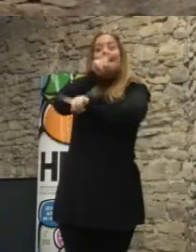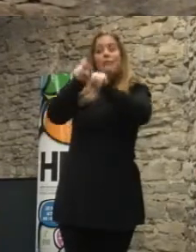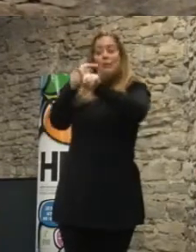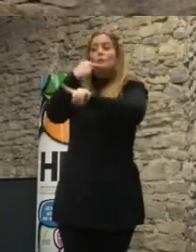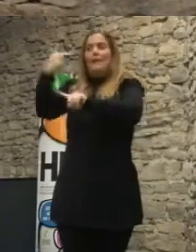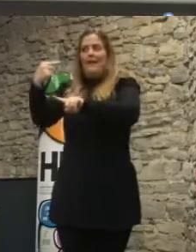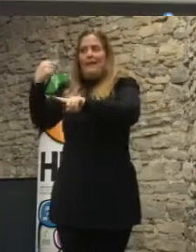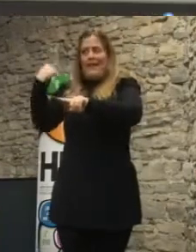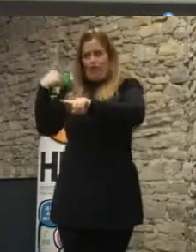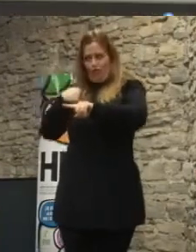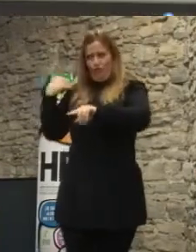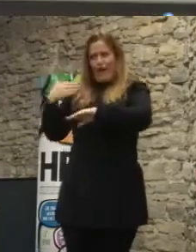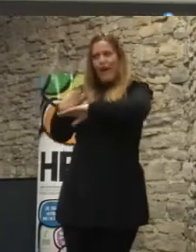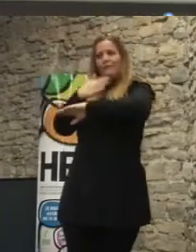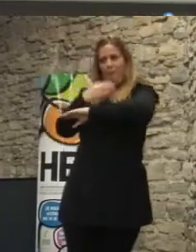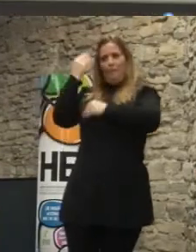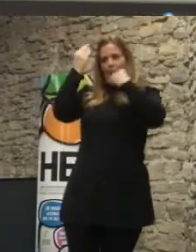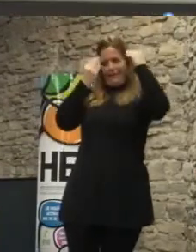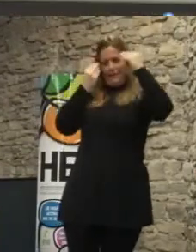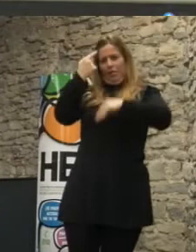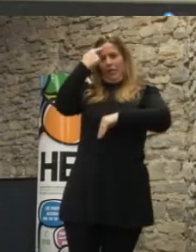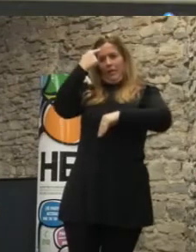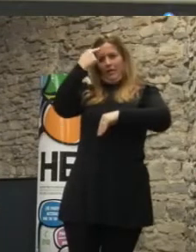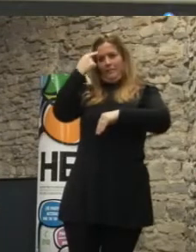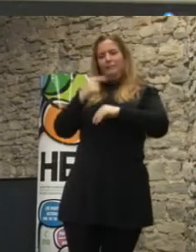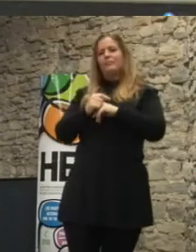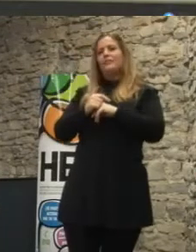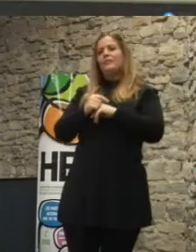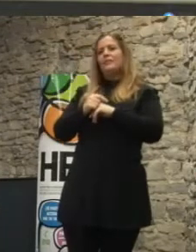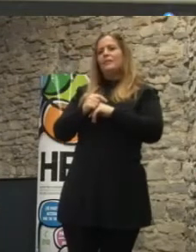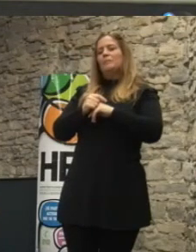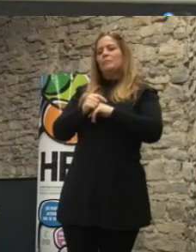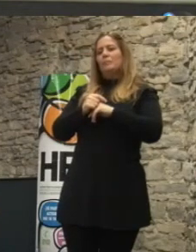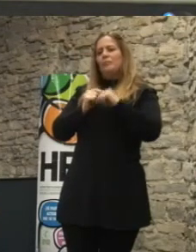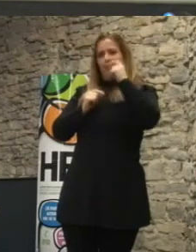ya tenía pensada, al hilo de este planteamiento de tu primera